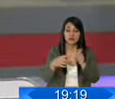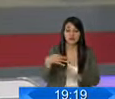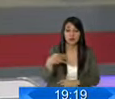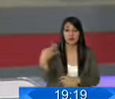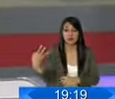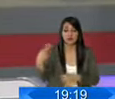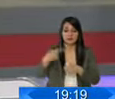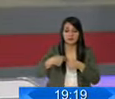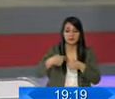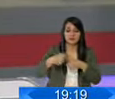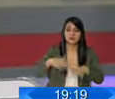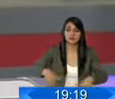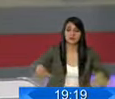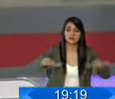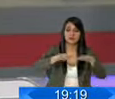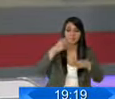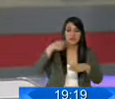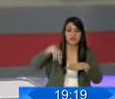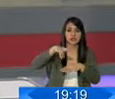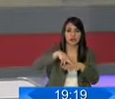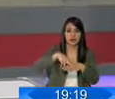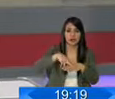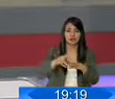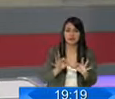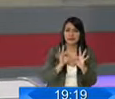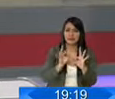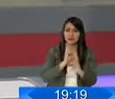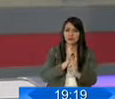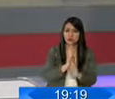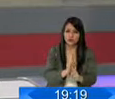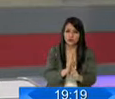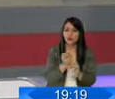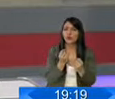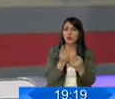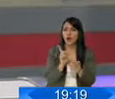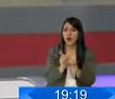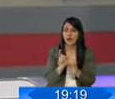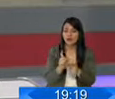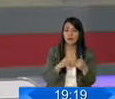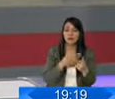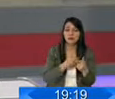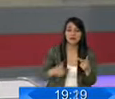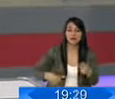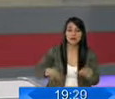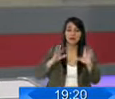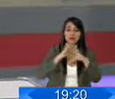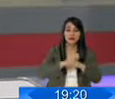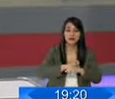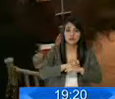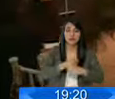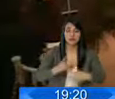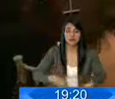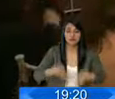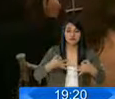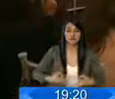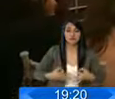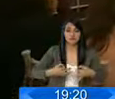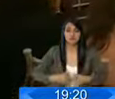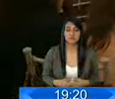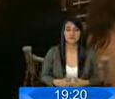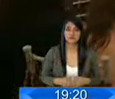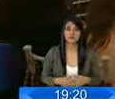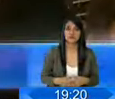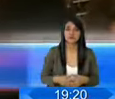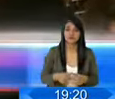desplegados en las juntas a nivel nacional. Esperan tener listos los resultados del conteo de presidente a las 8 de la noche. A